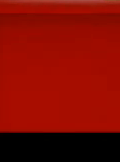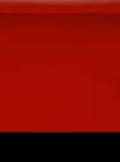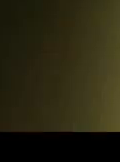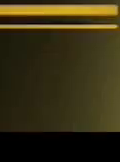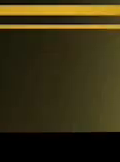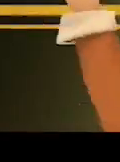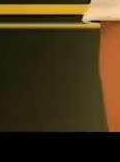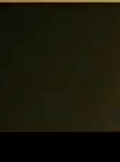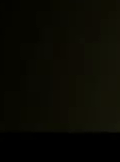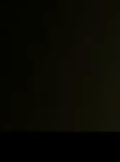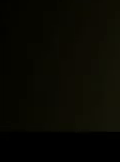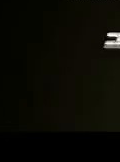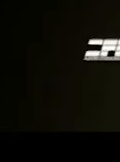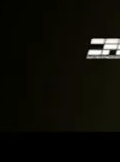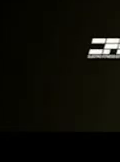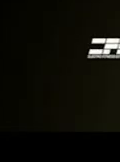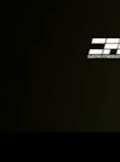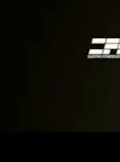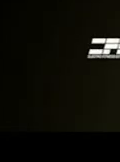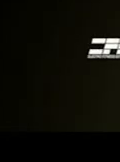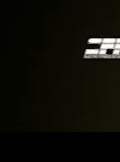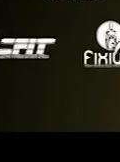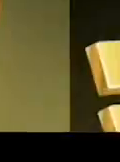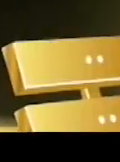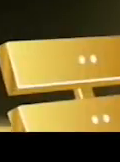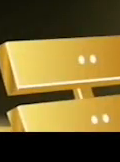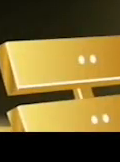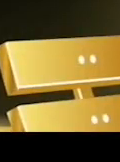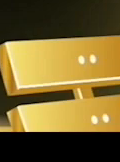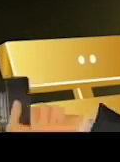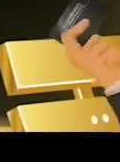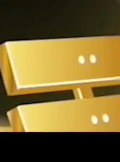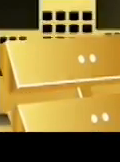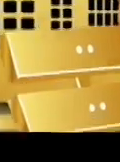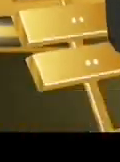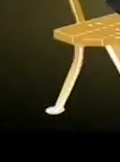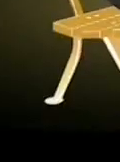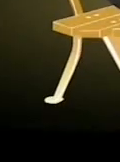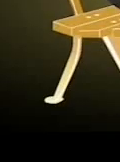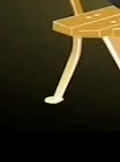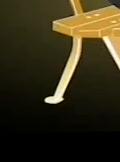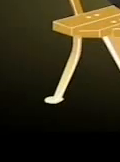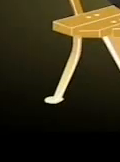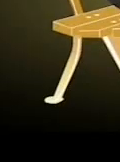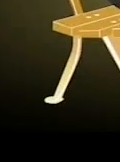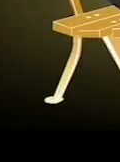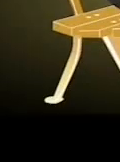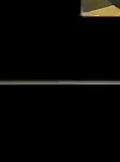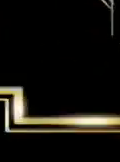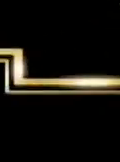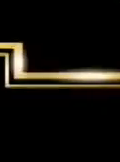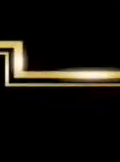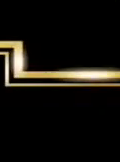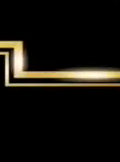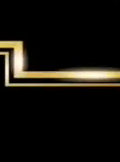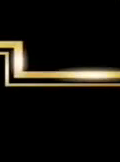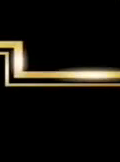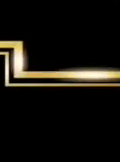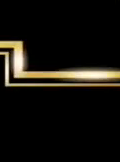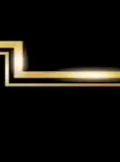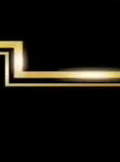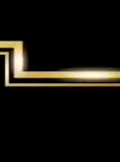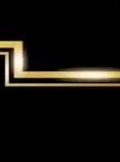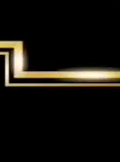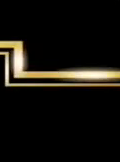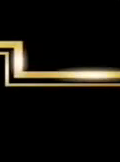arte. A Edu le apasiona la tecnología y la innovación. Y el decano cuida tanto de su auto como de su salud. Todos ellos descubren grandes